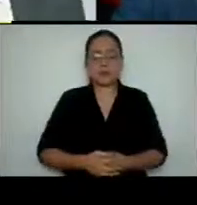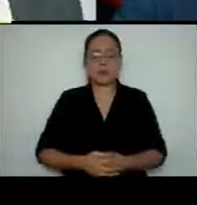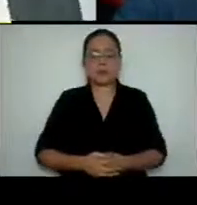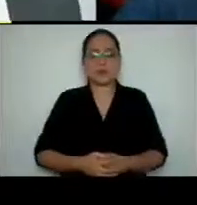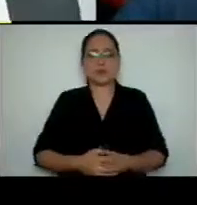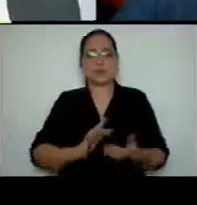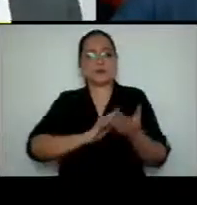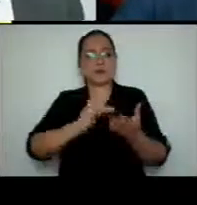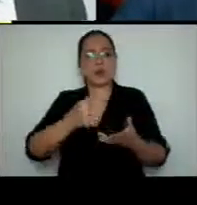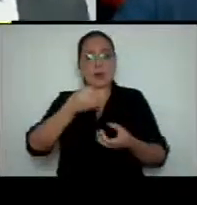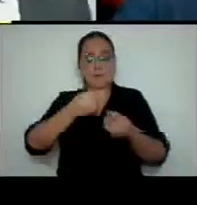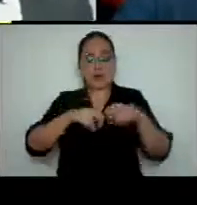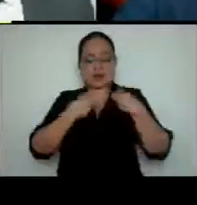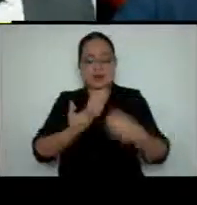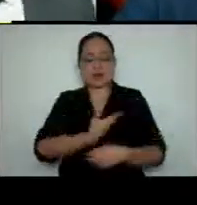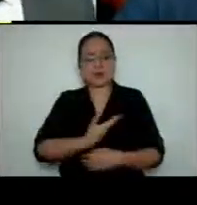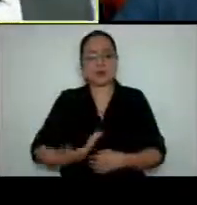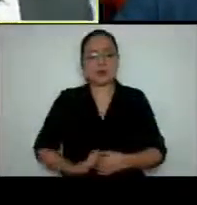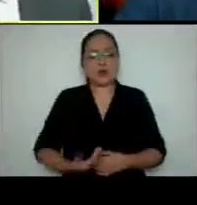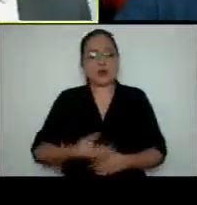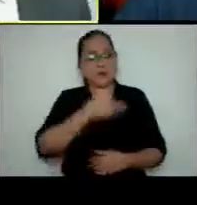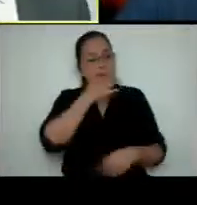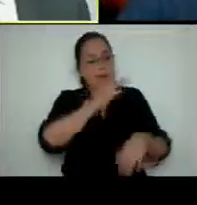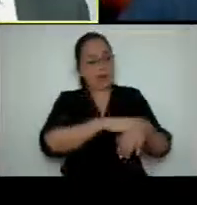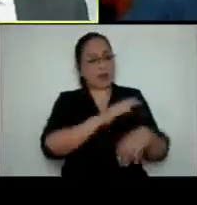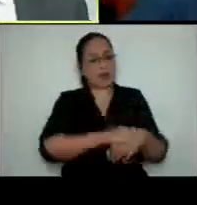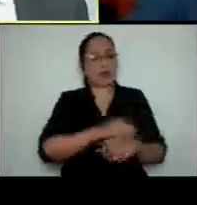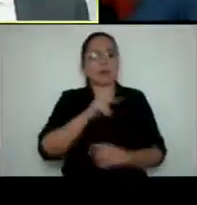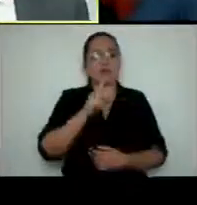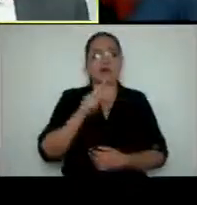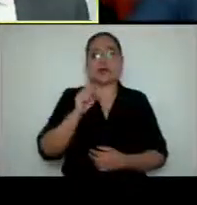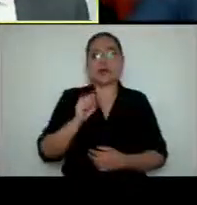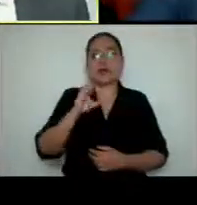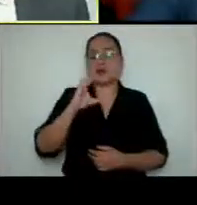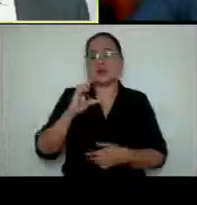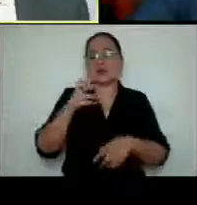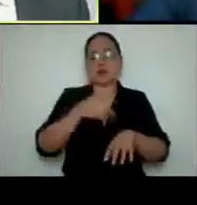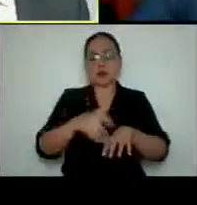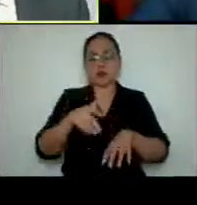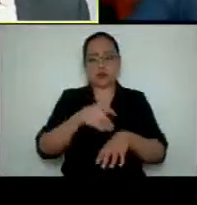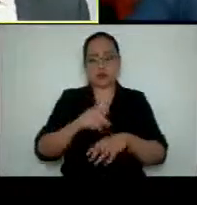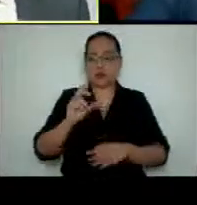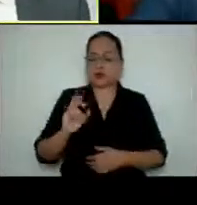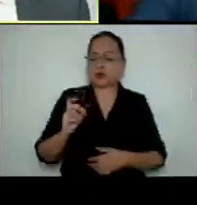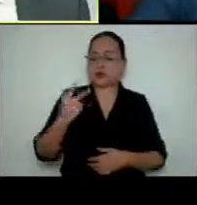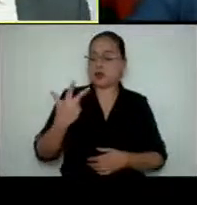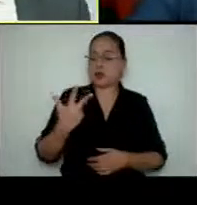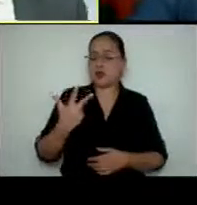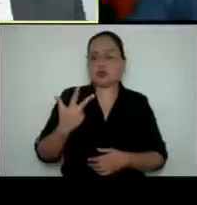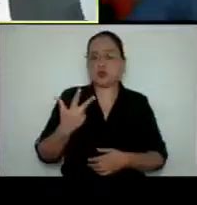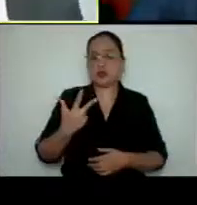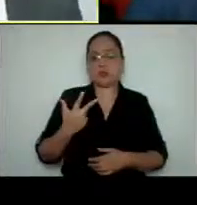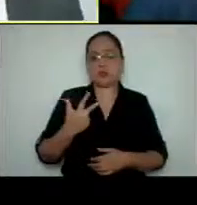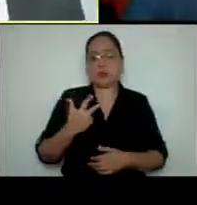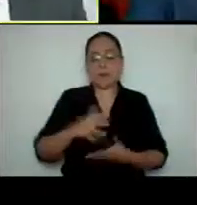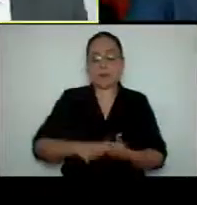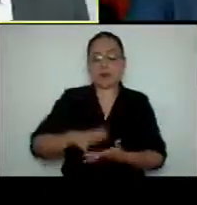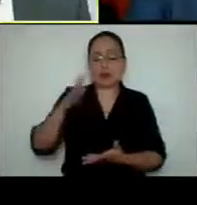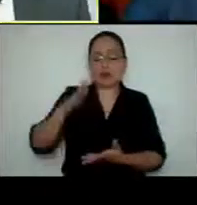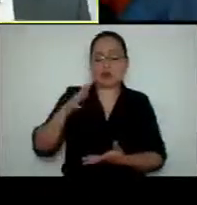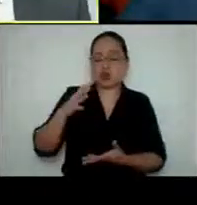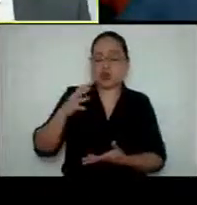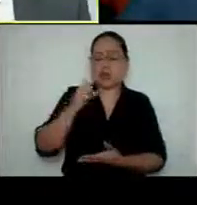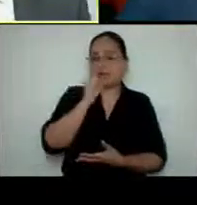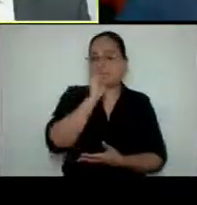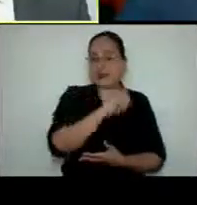Gracias, magistrado presidente. Informo. El procedimiento especial sancionador de órgano central 38 se aprobó por mayoría con